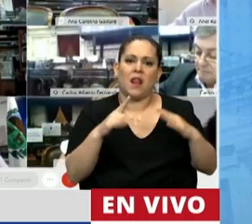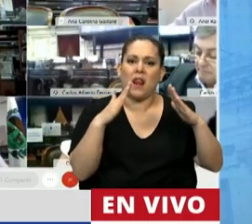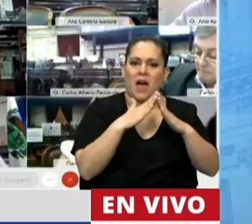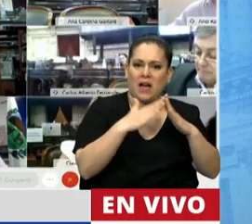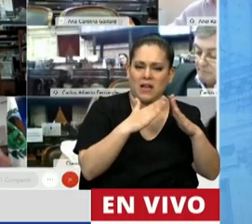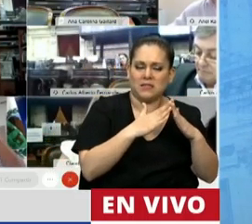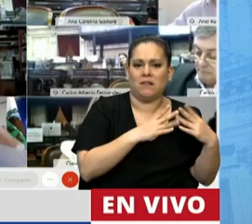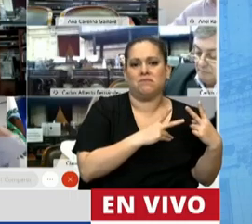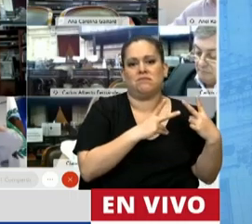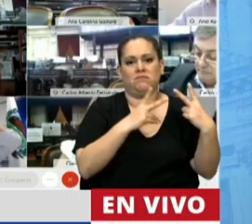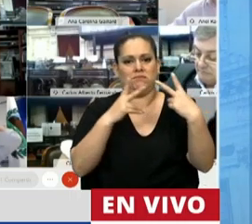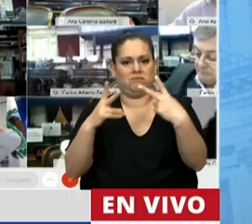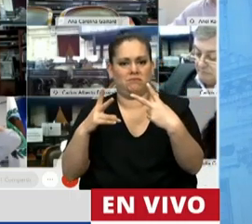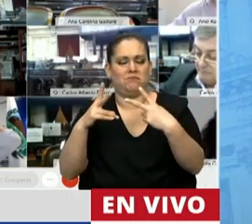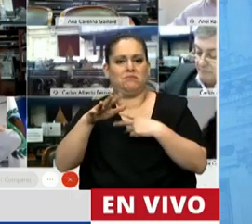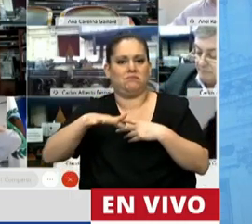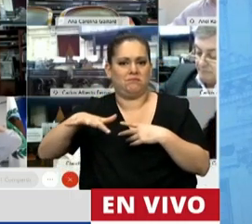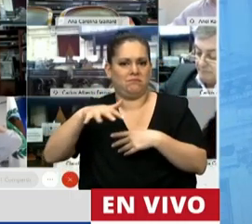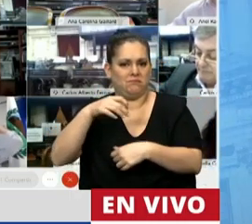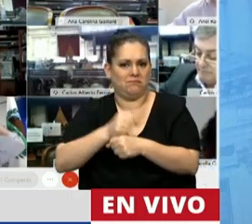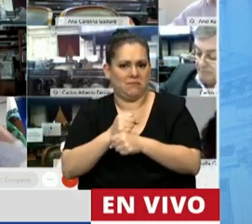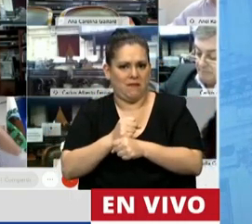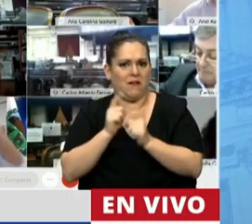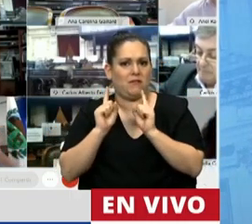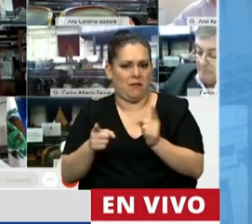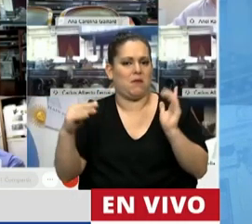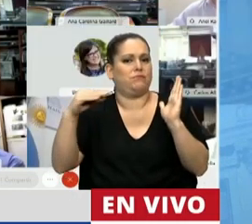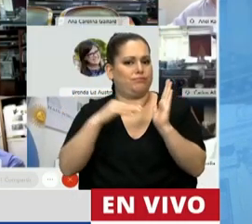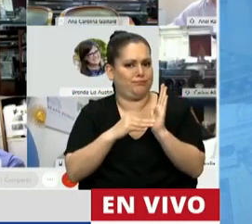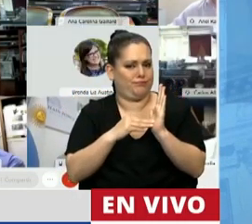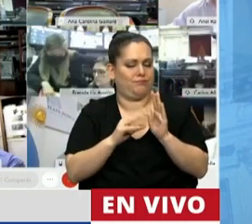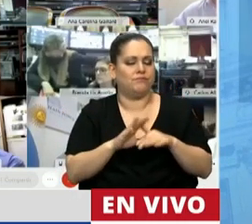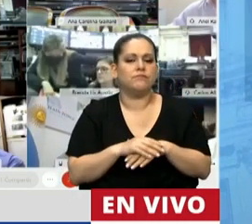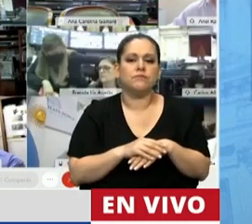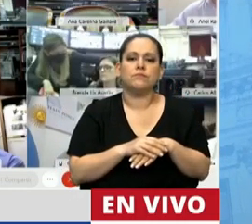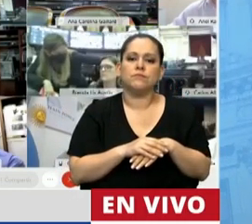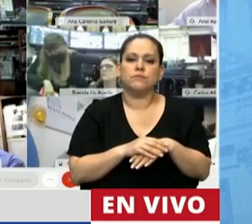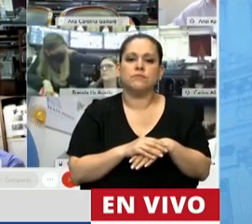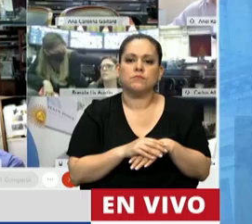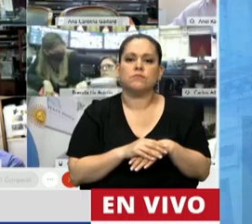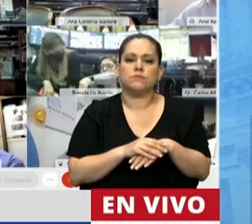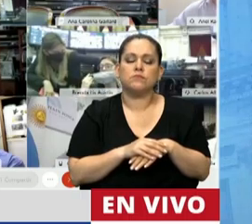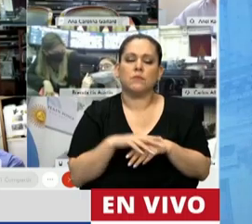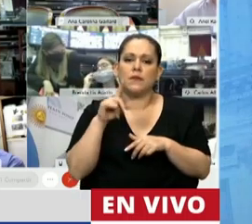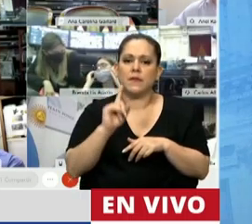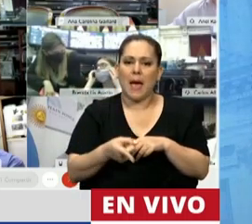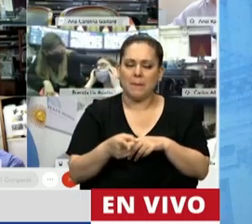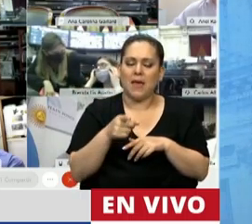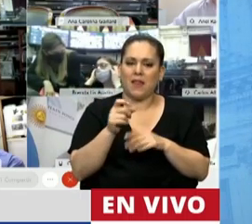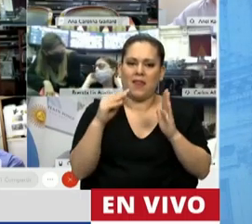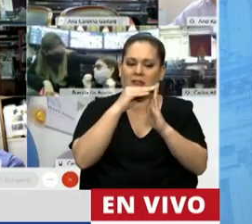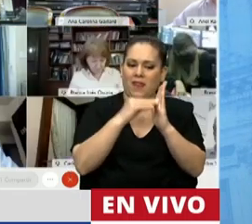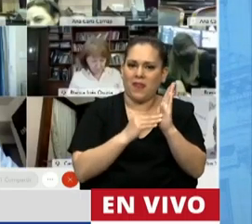domicilio del trabajador a su lugar de trabajo, entre otras cosas. Por el otro lado, bueno, la amplitud en cuanto